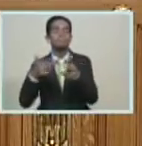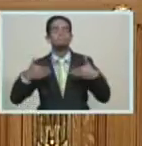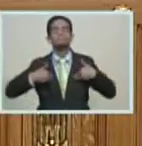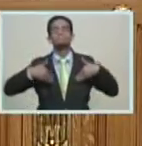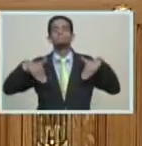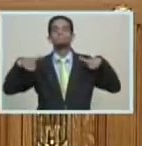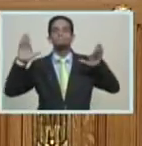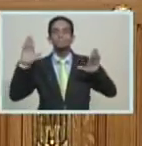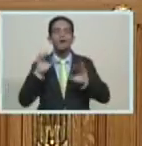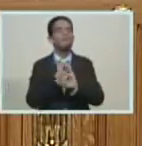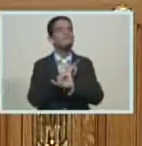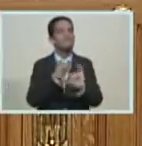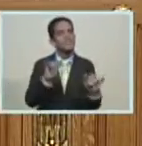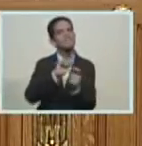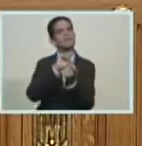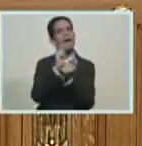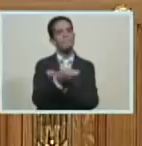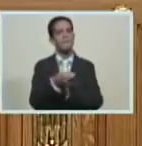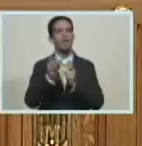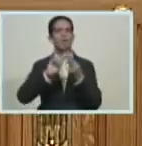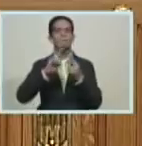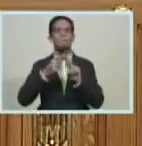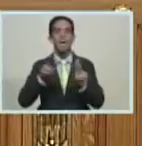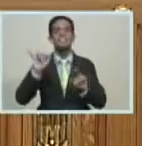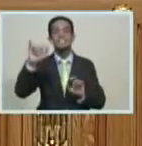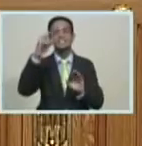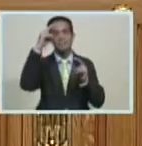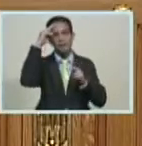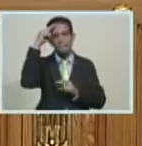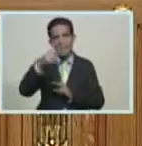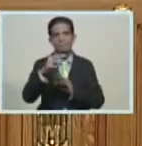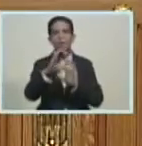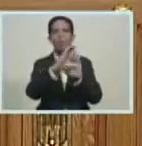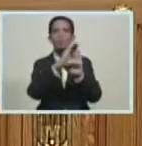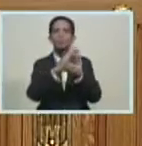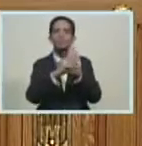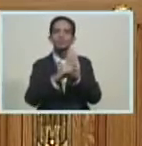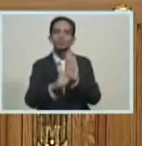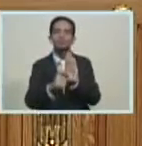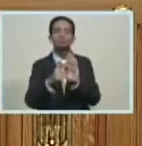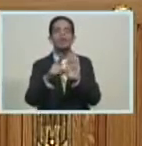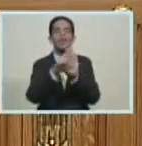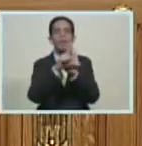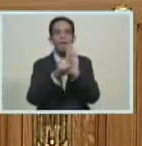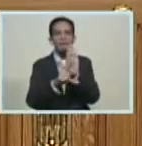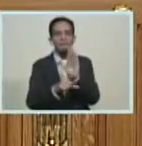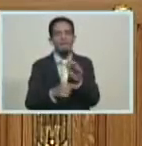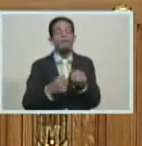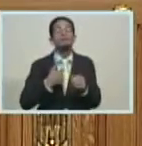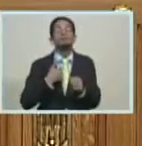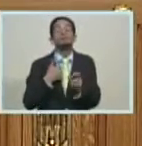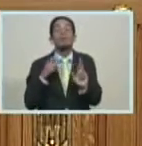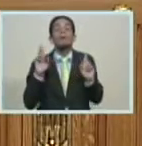en paz, respeto a la Constitución, a las leyes, cumplieron. Yo